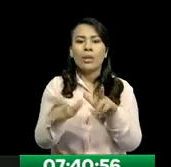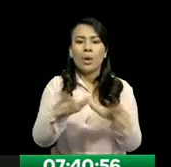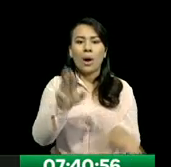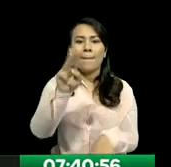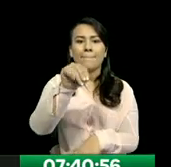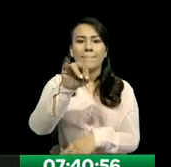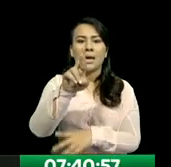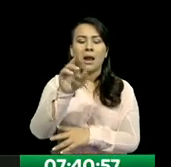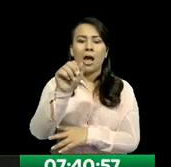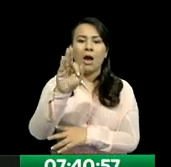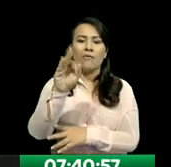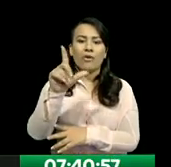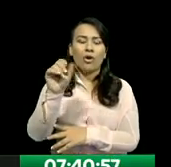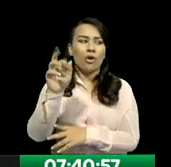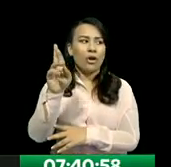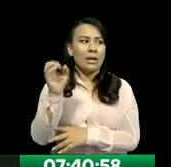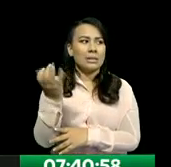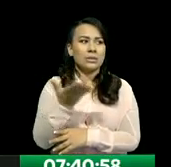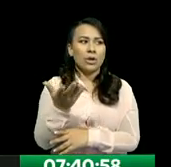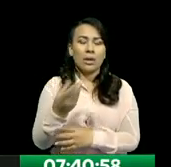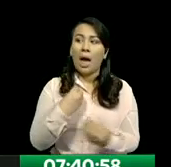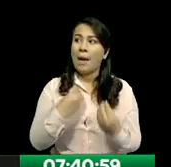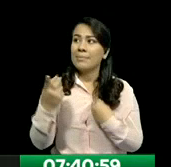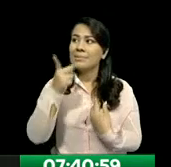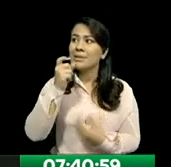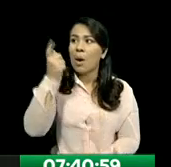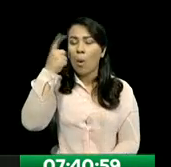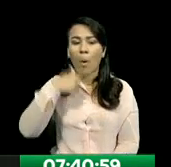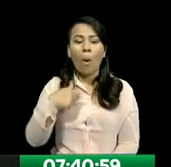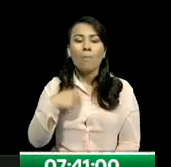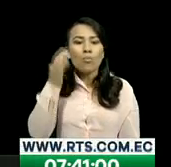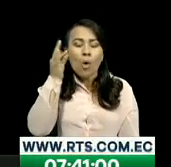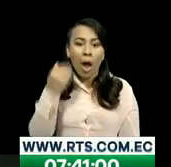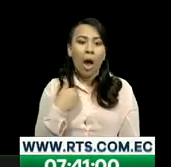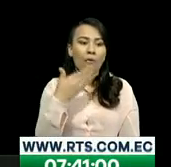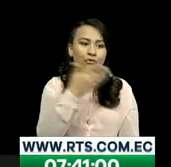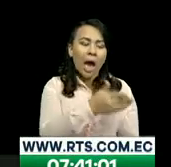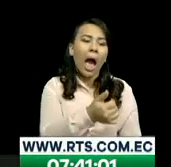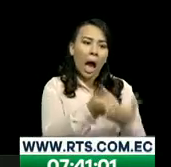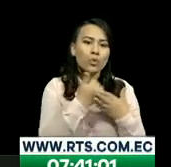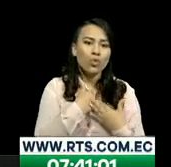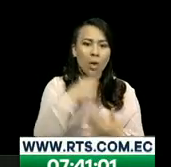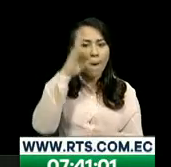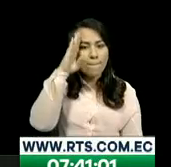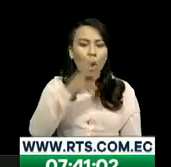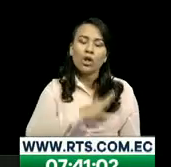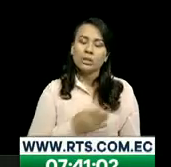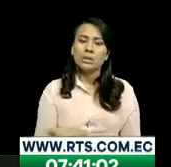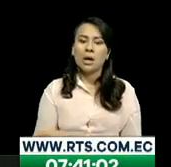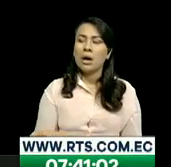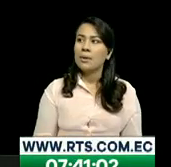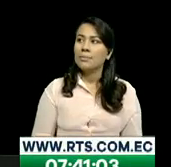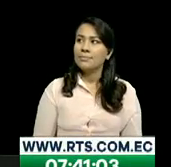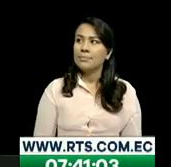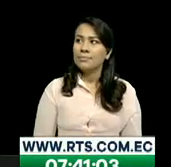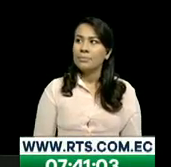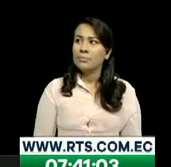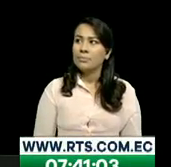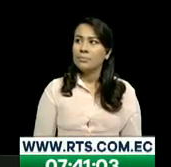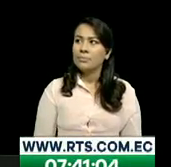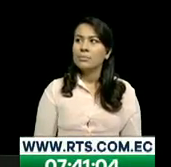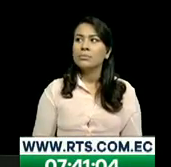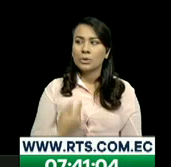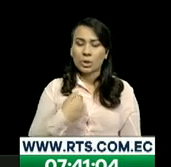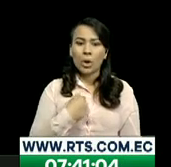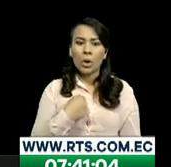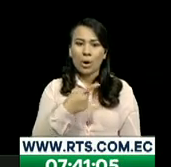en el norte de Guayaquil. Según la afectada, fue a solicitar la ayuda de elementos policiales. Realmente nos topamos con un